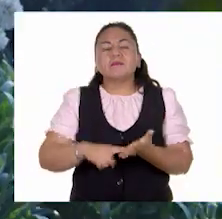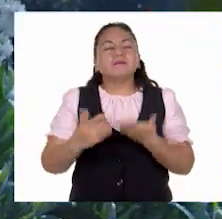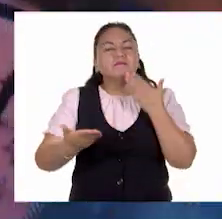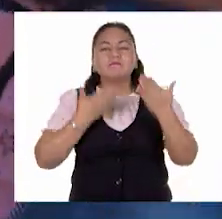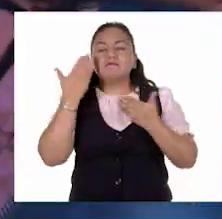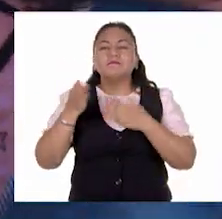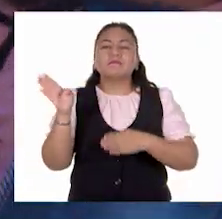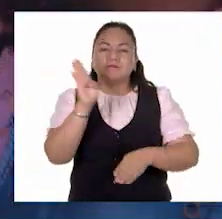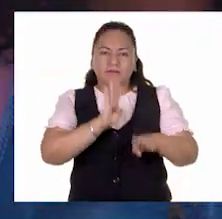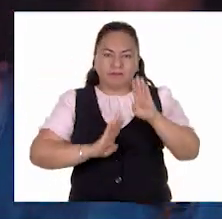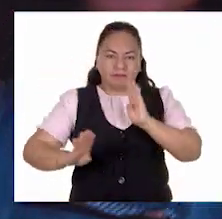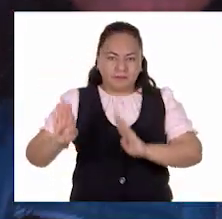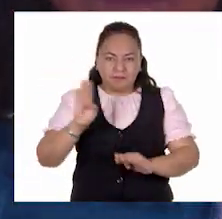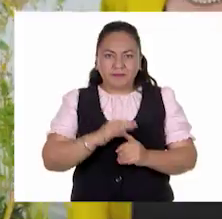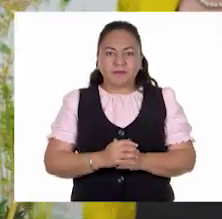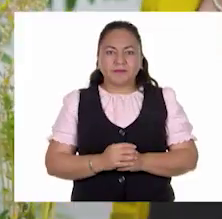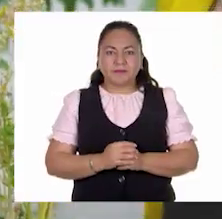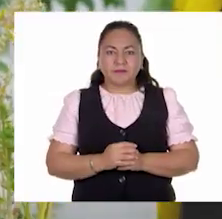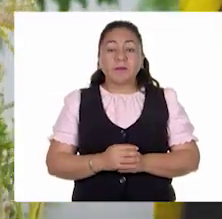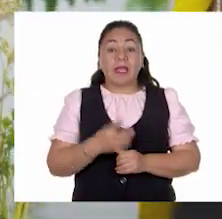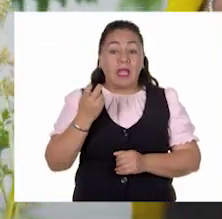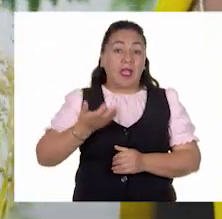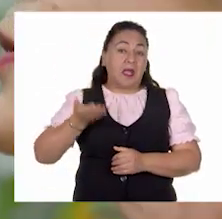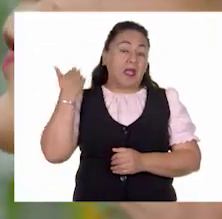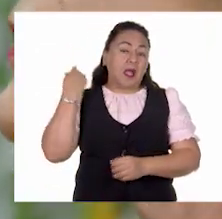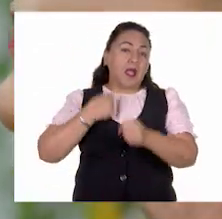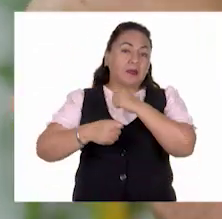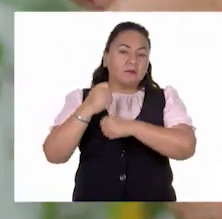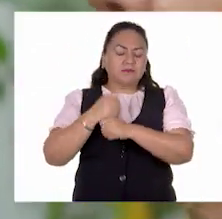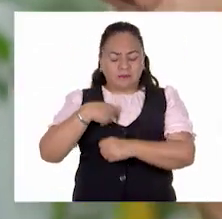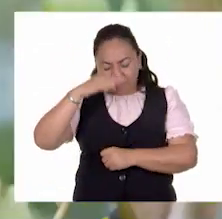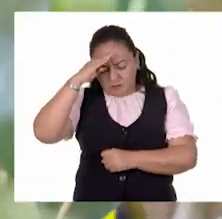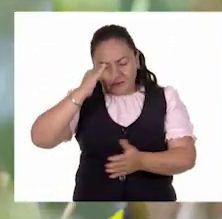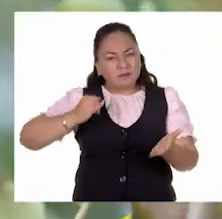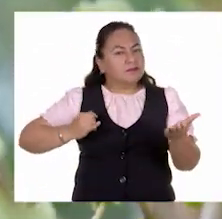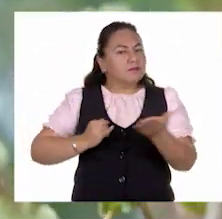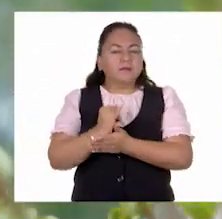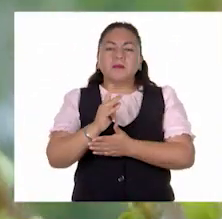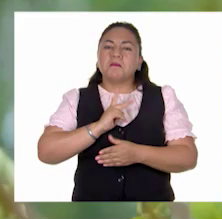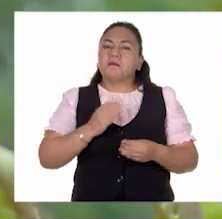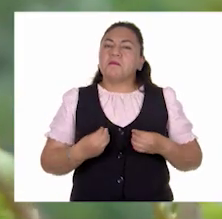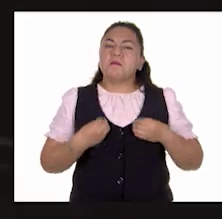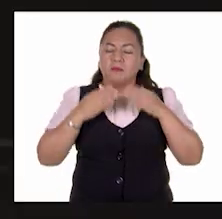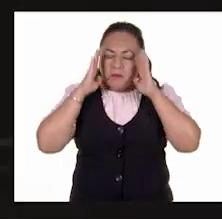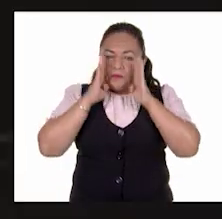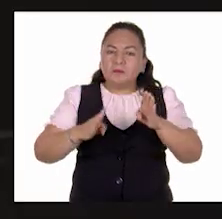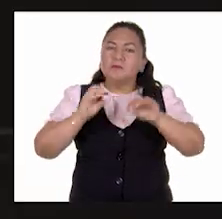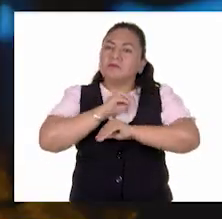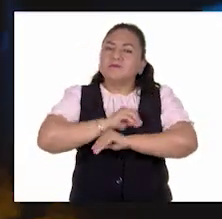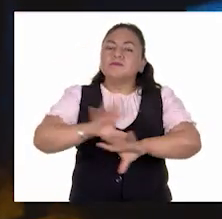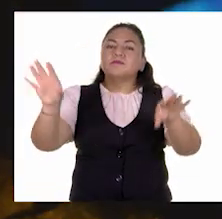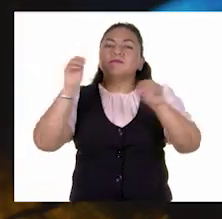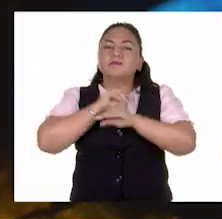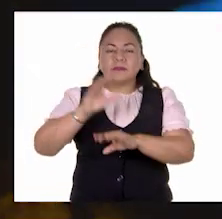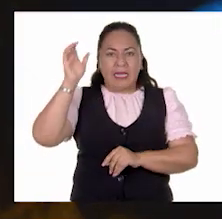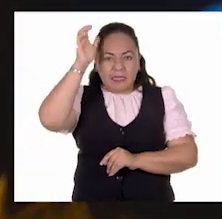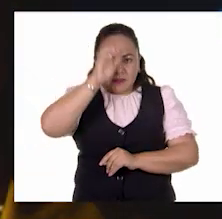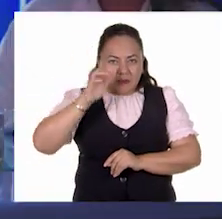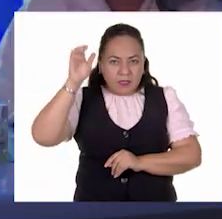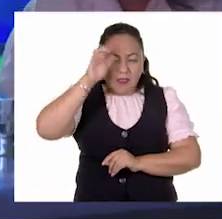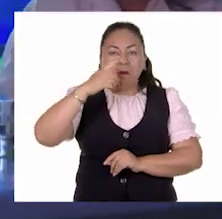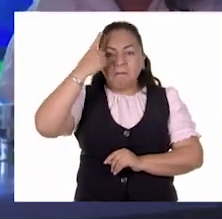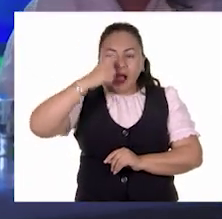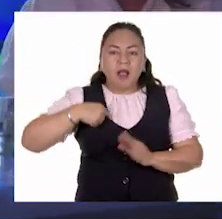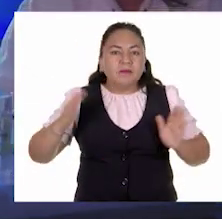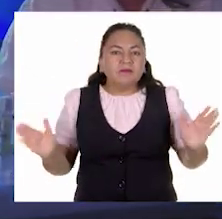estudiar biología. Desde hace unos años, decidí dedicarle mi vida a la divulgación de la ciencia para tratar